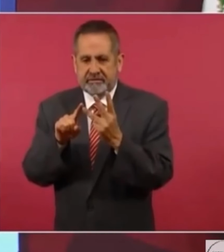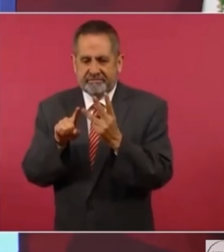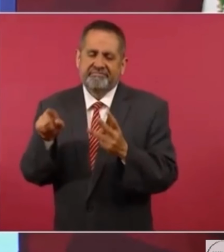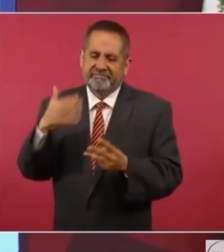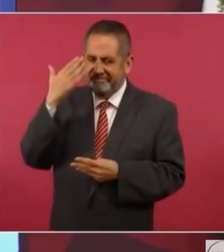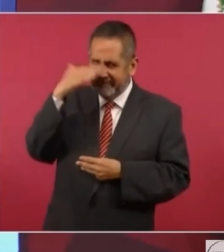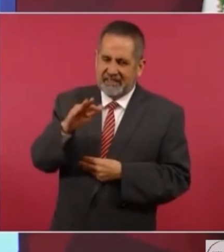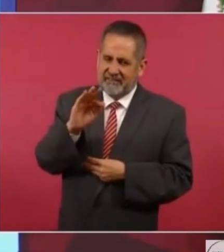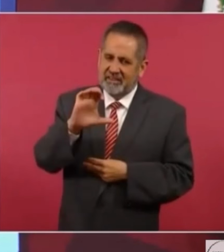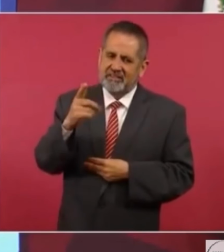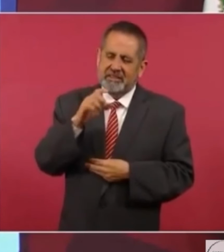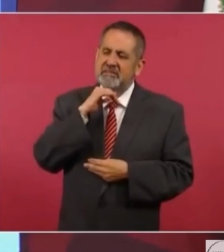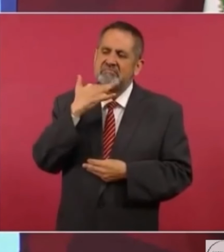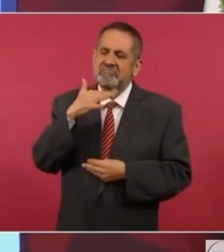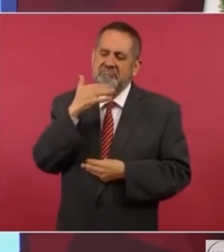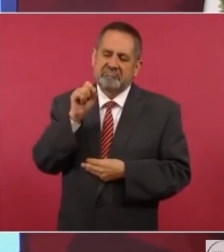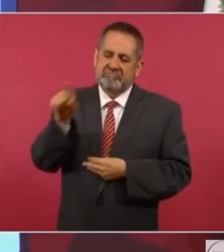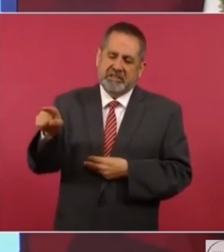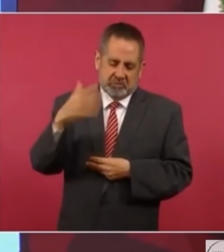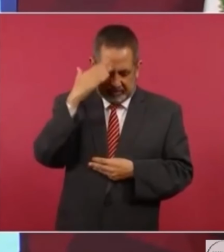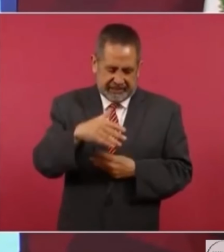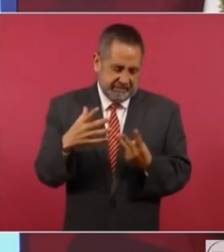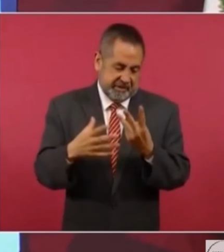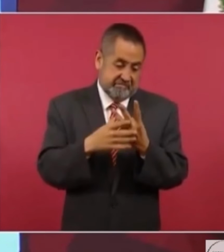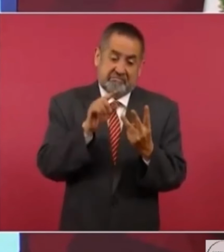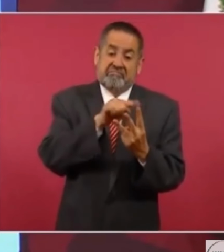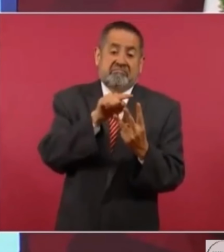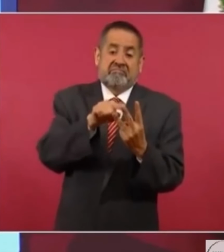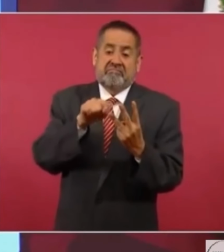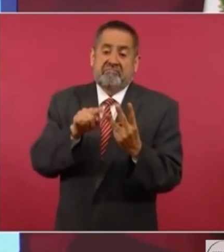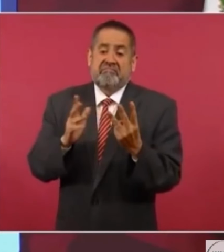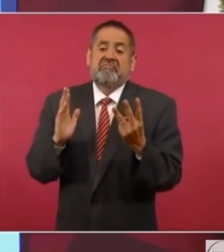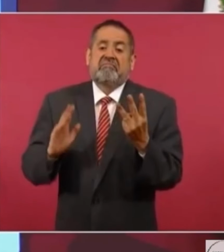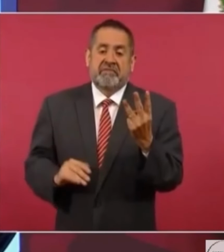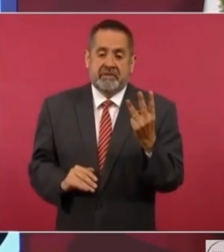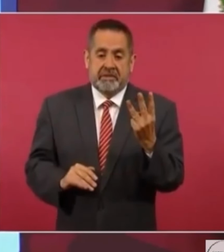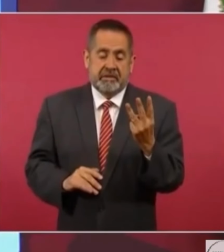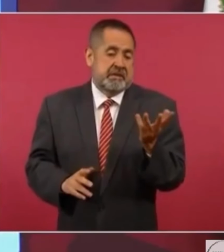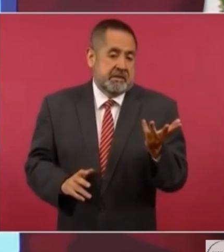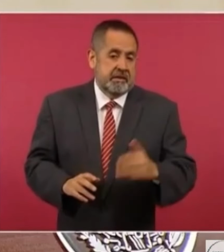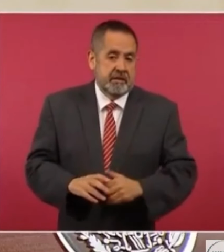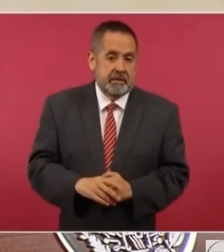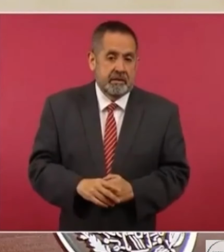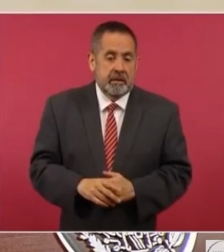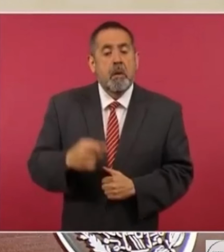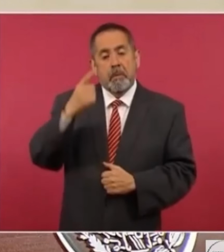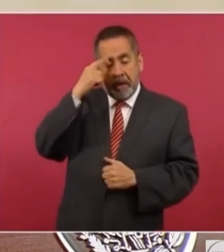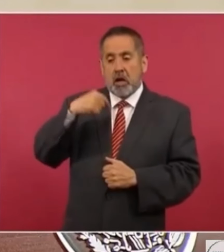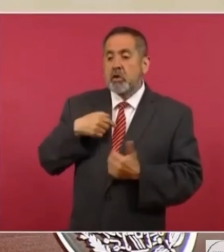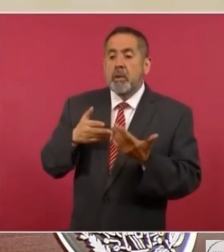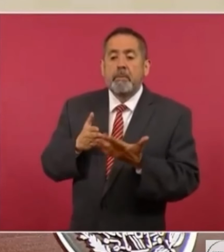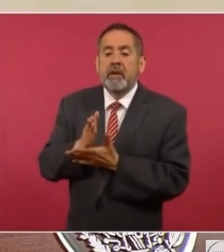involucrado. Entonces, ¿para qué yo